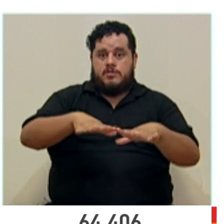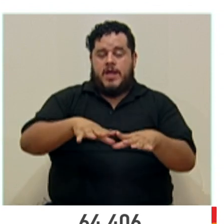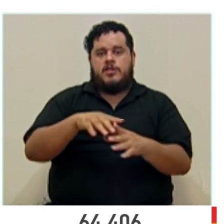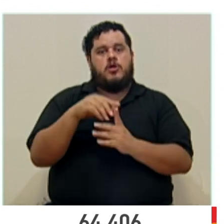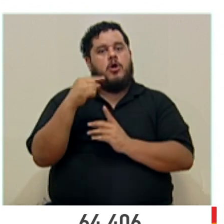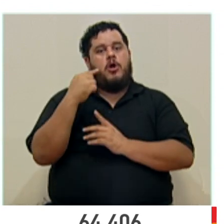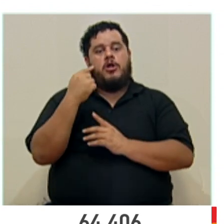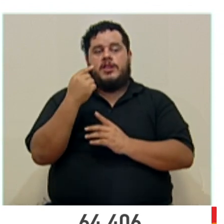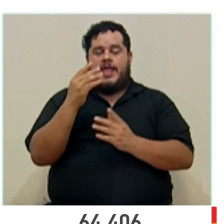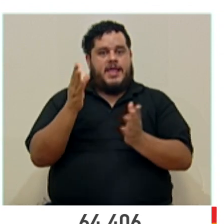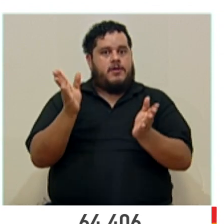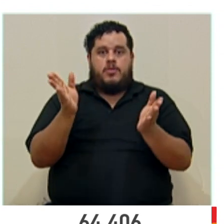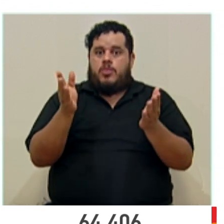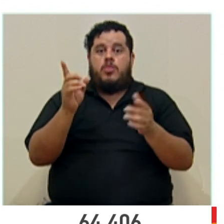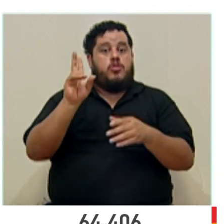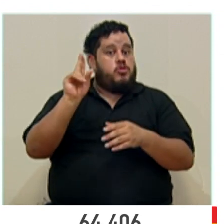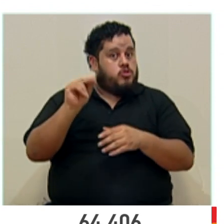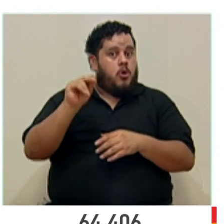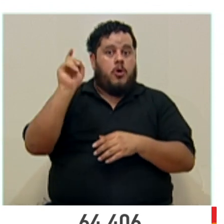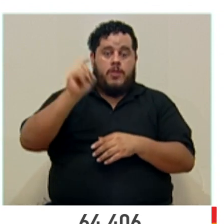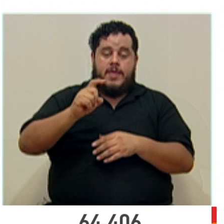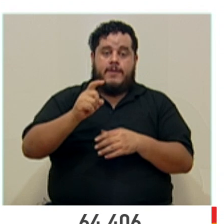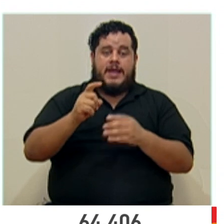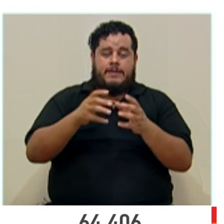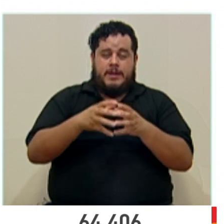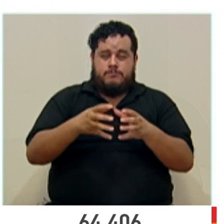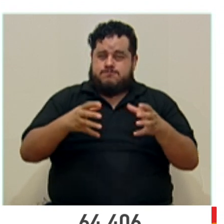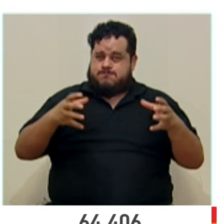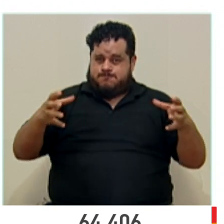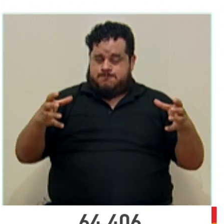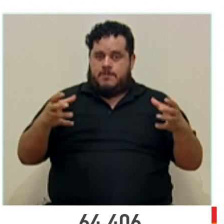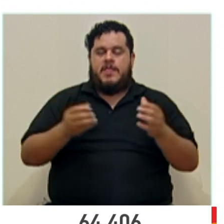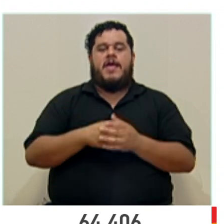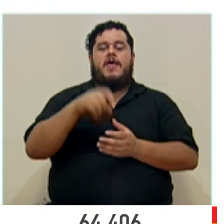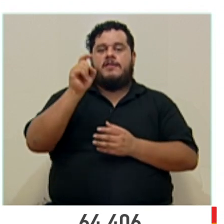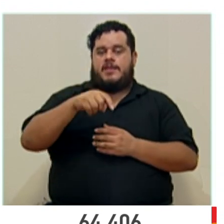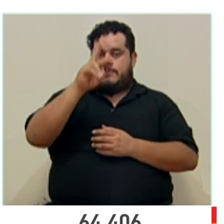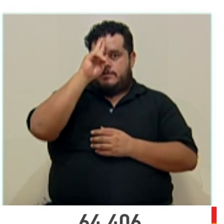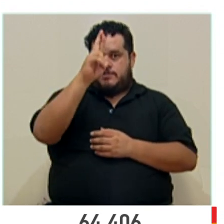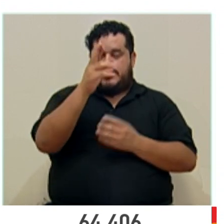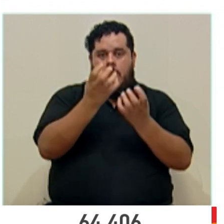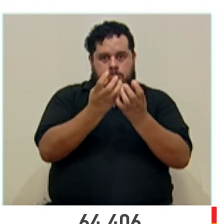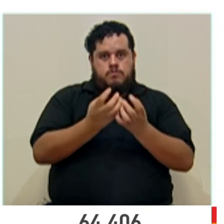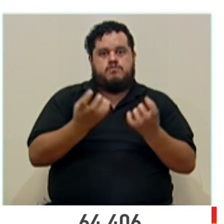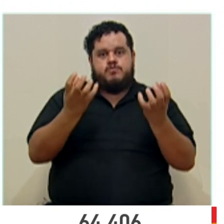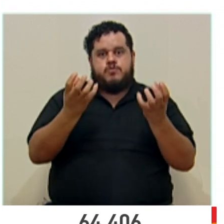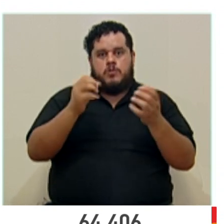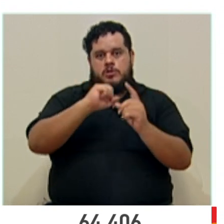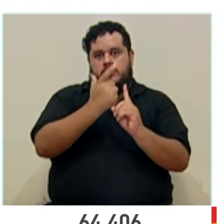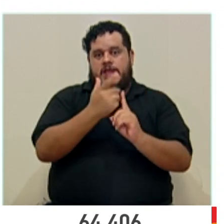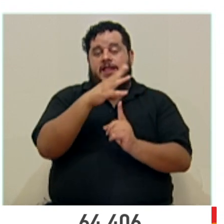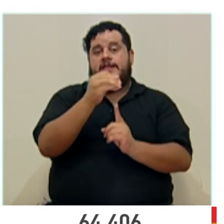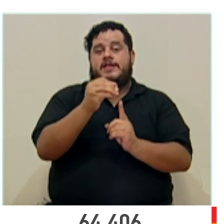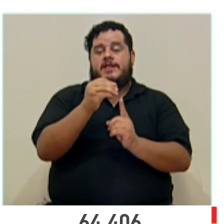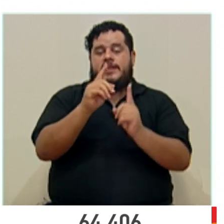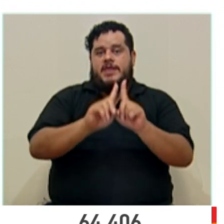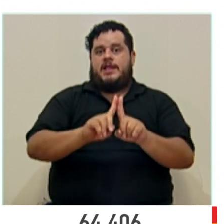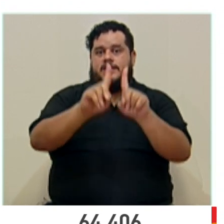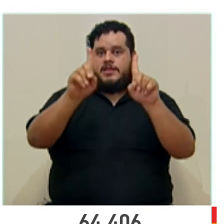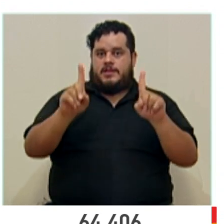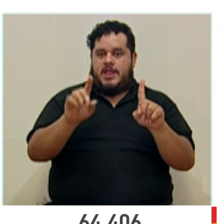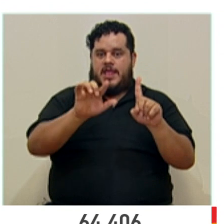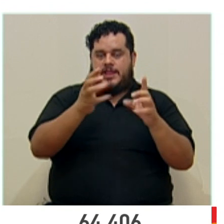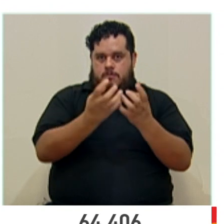cuando no hayan aglomeraciones. Además, se deben de respetar las burbujas sociales y el distanciamiento entre